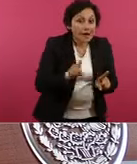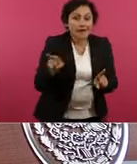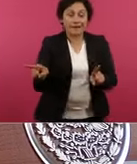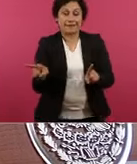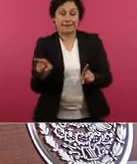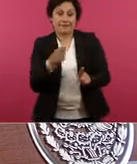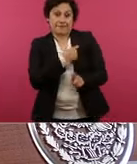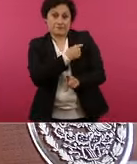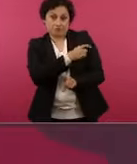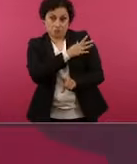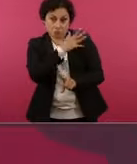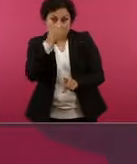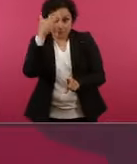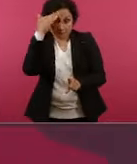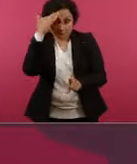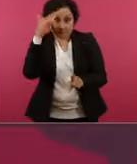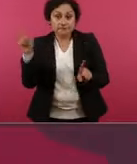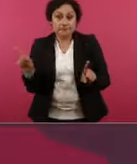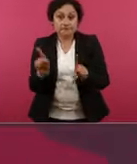por la herencia.